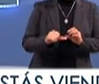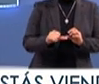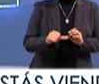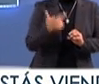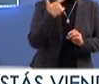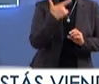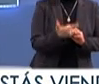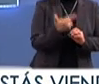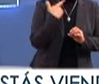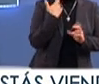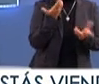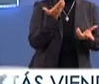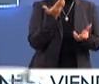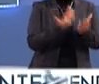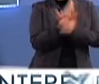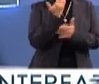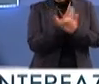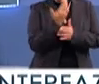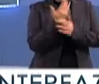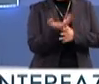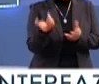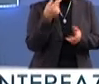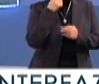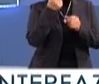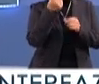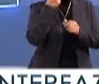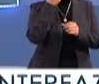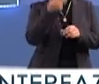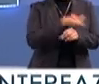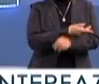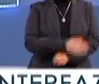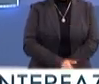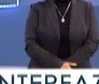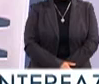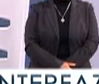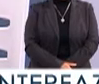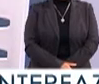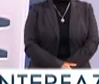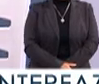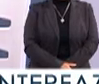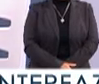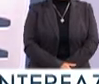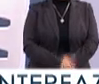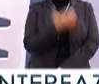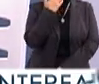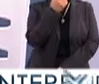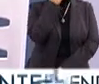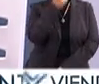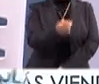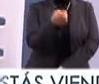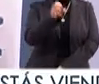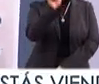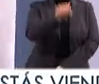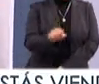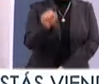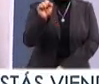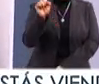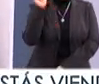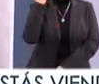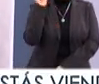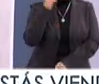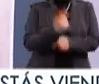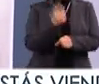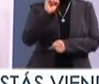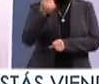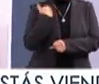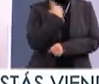a las siete y pico de la mañana, vamos a ver qué fue lo que pasó. Como bien lo dijiste Omar, este sábado primero de diciembre